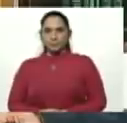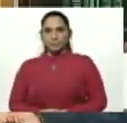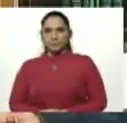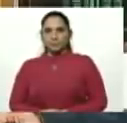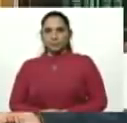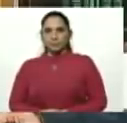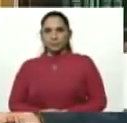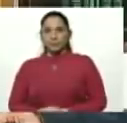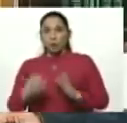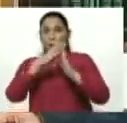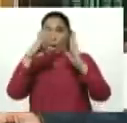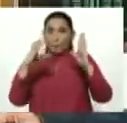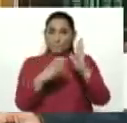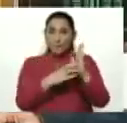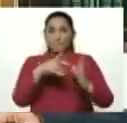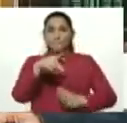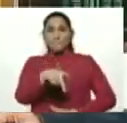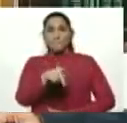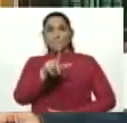de la OPEP Plus.